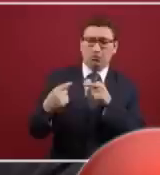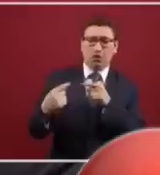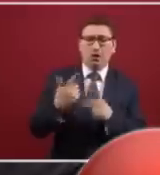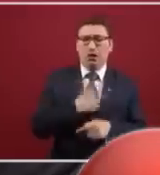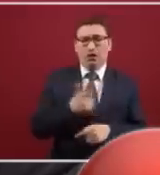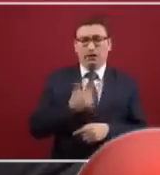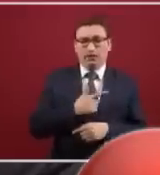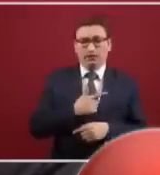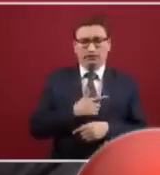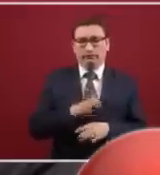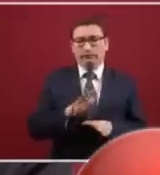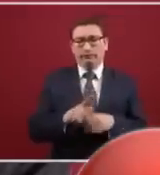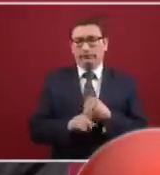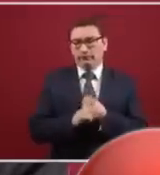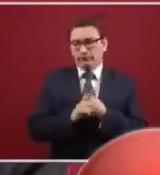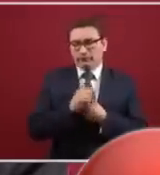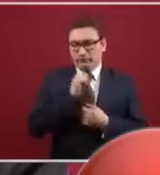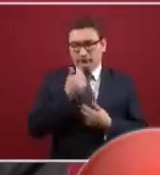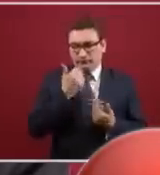la transformación.